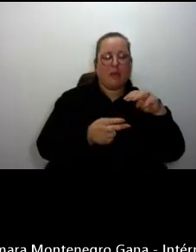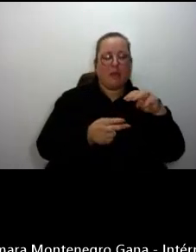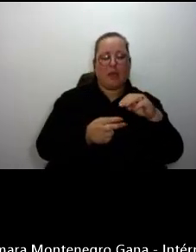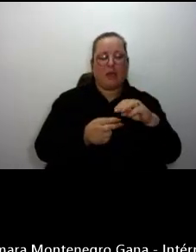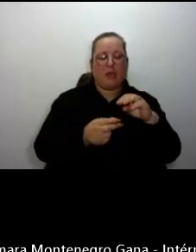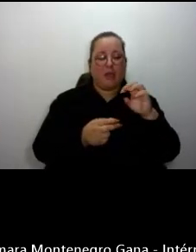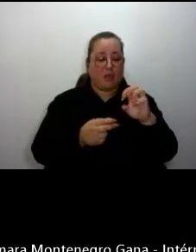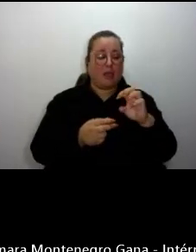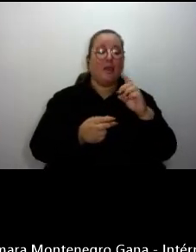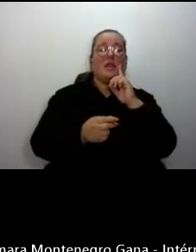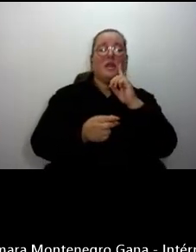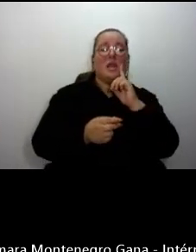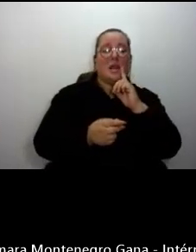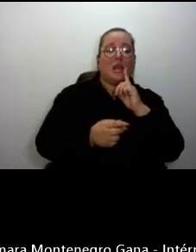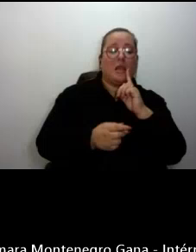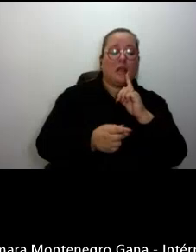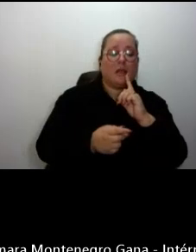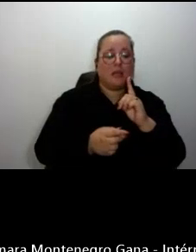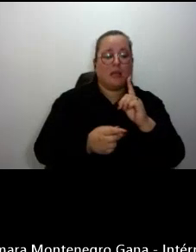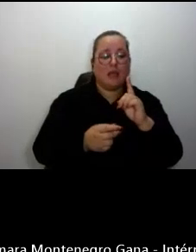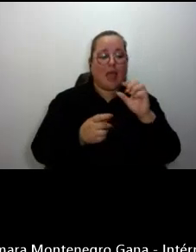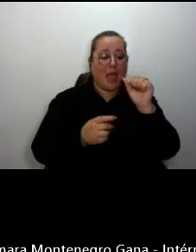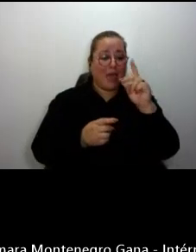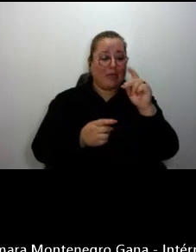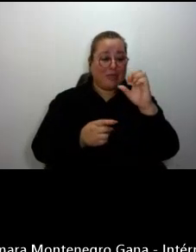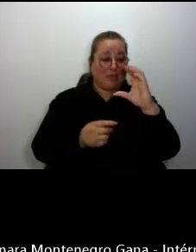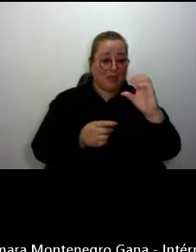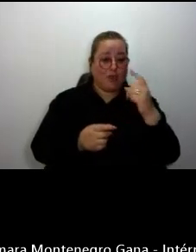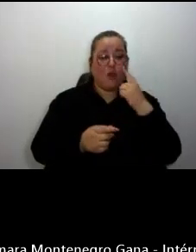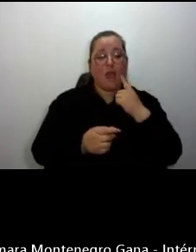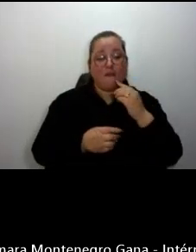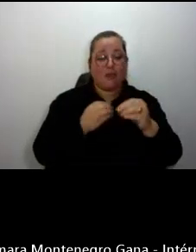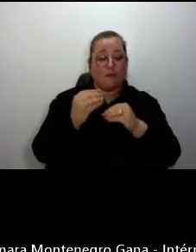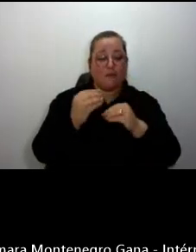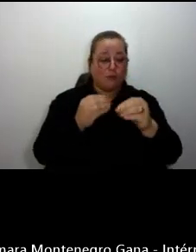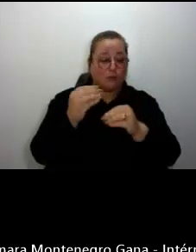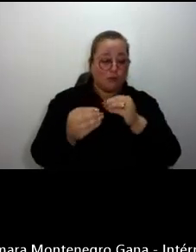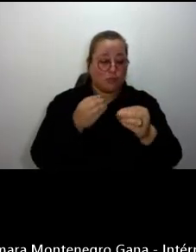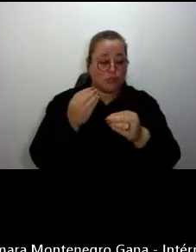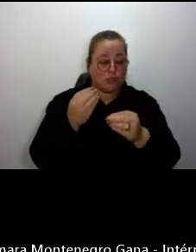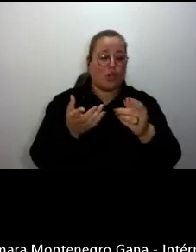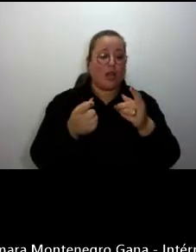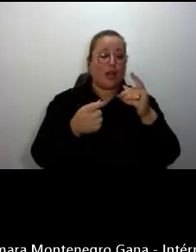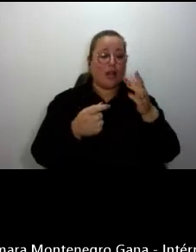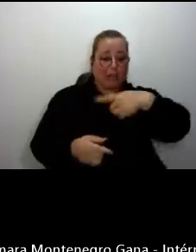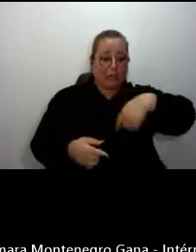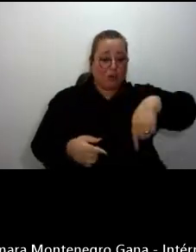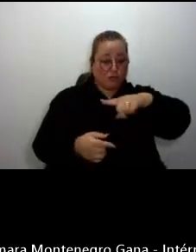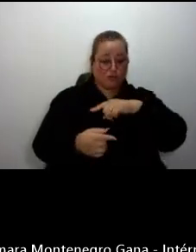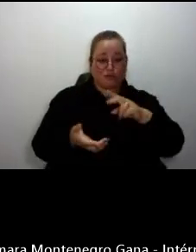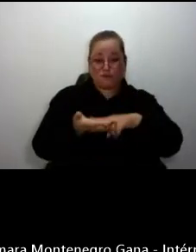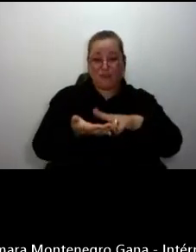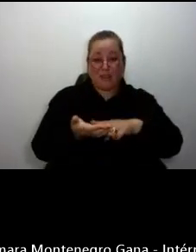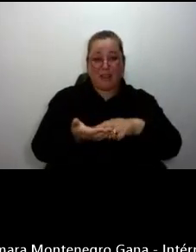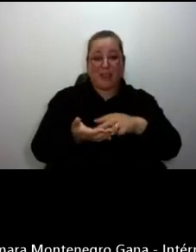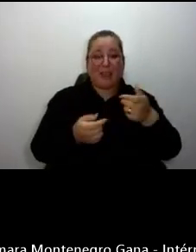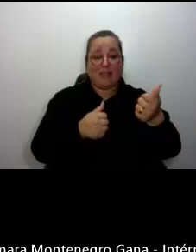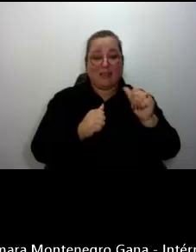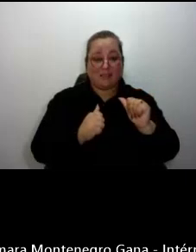de ADECO, las hemos ido realizando en función de esta realidad nuestra y de los desafíos que